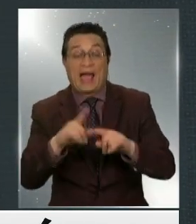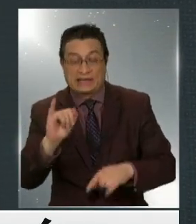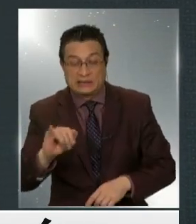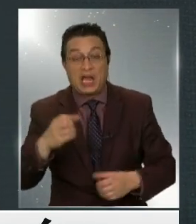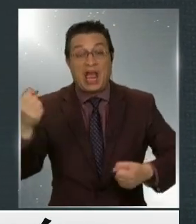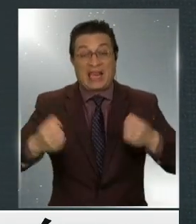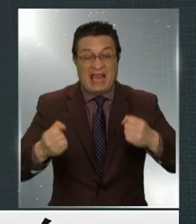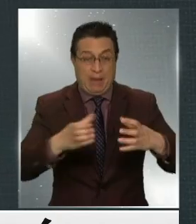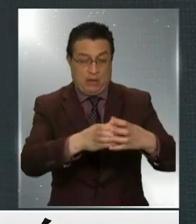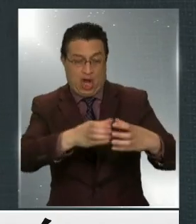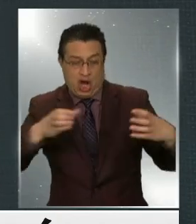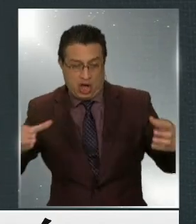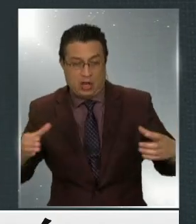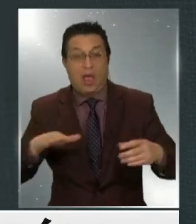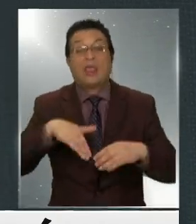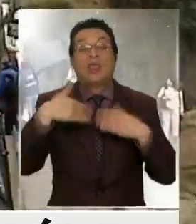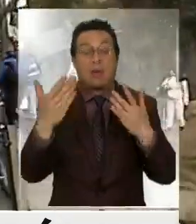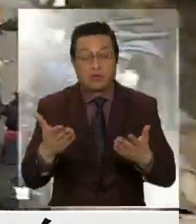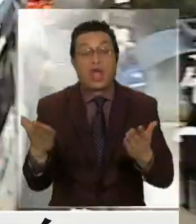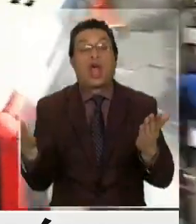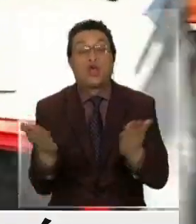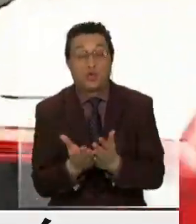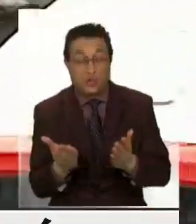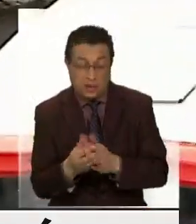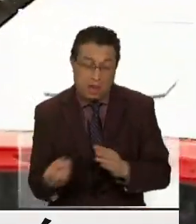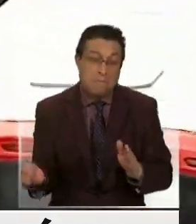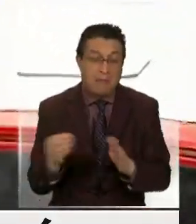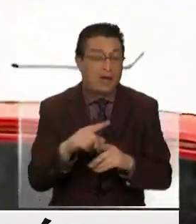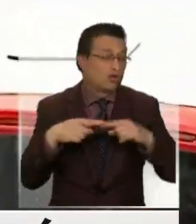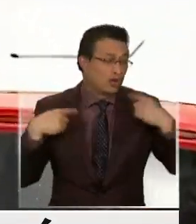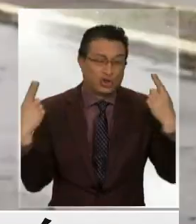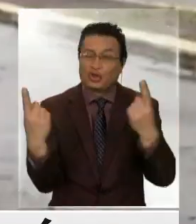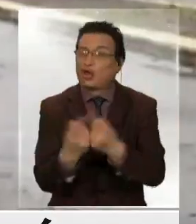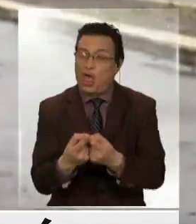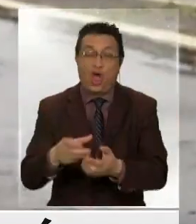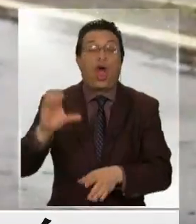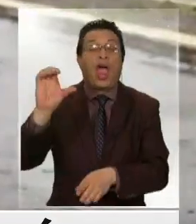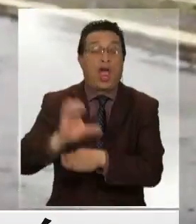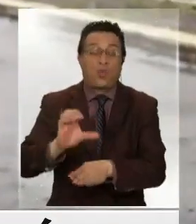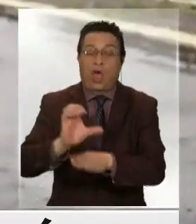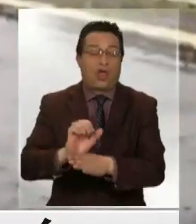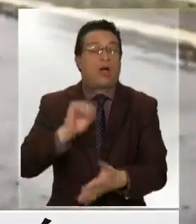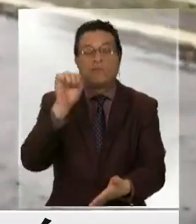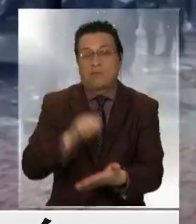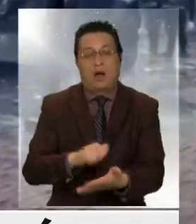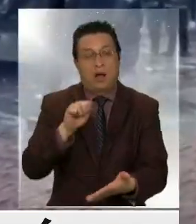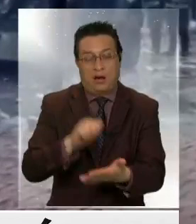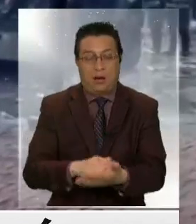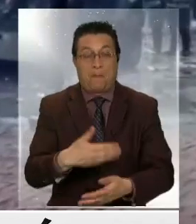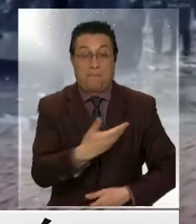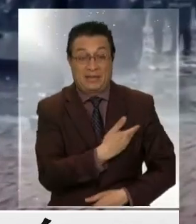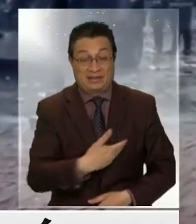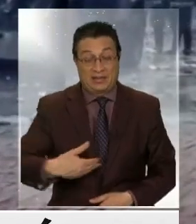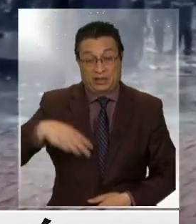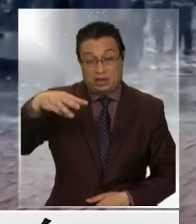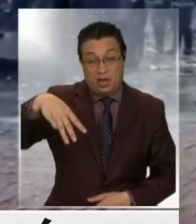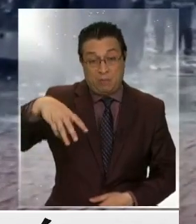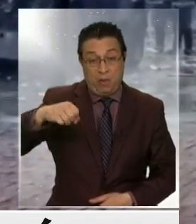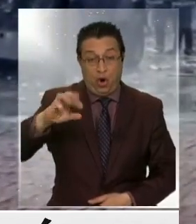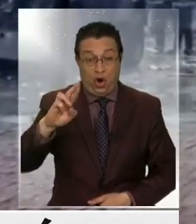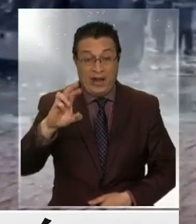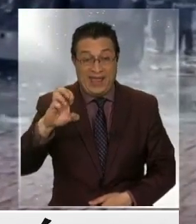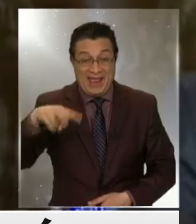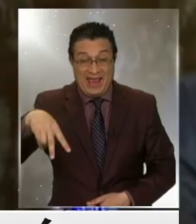los camioneros, tras ellos los estudiantes. Todo Ecuador con un motivo para protestar. El presidente Moreno tuvo que hacer otro